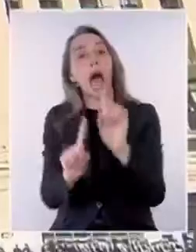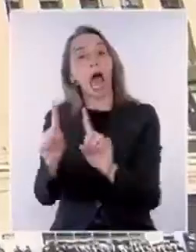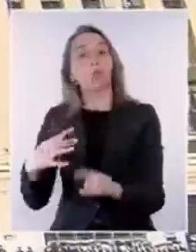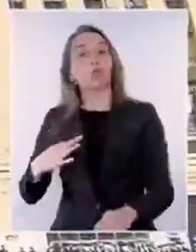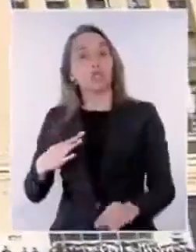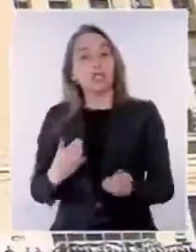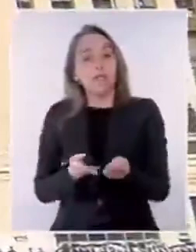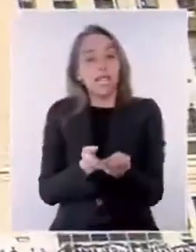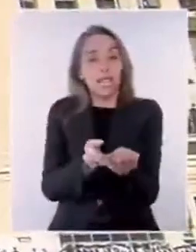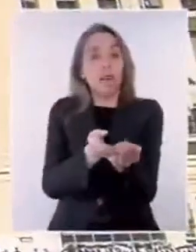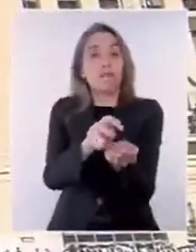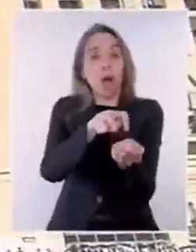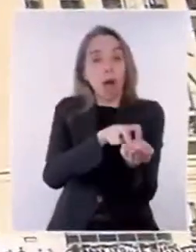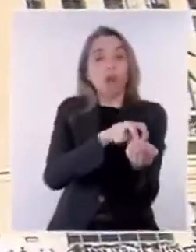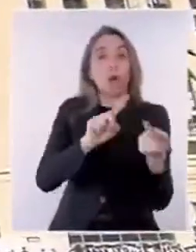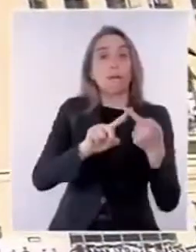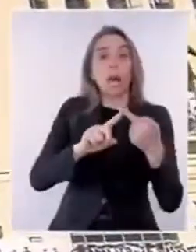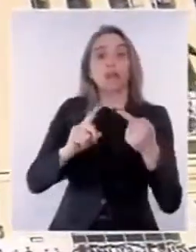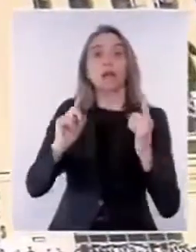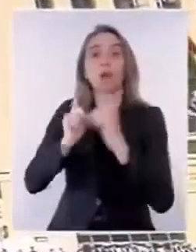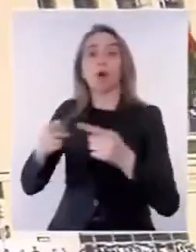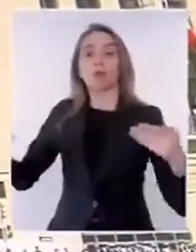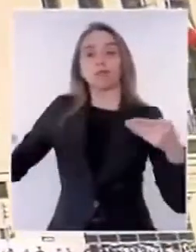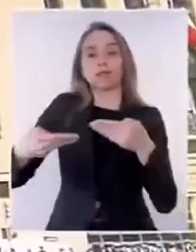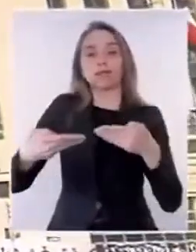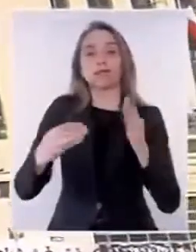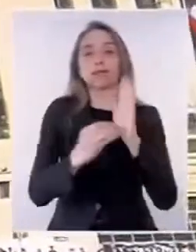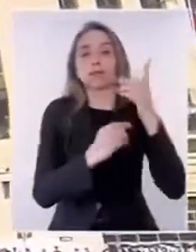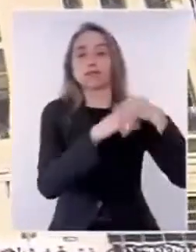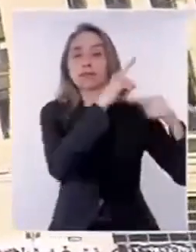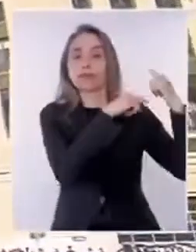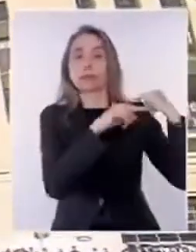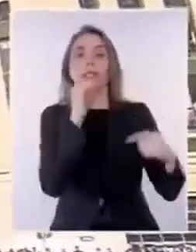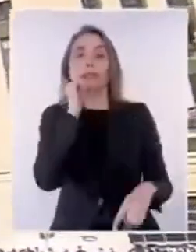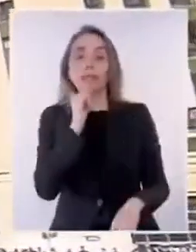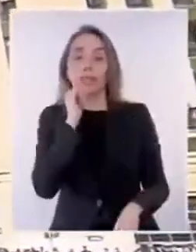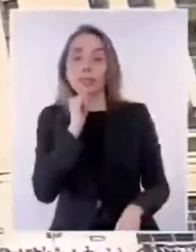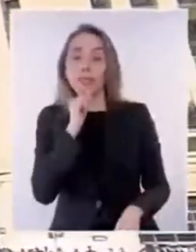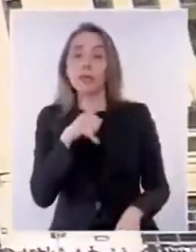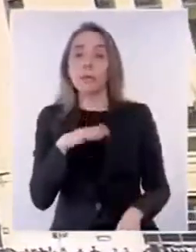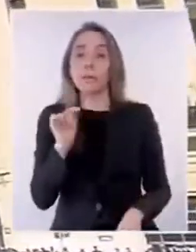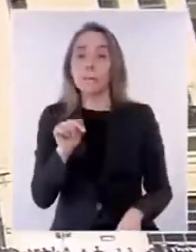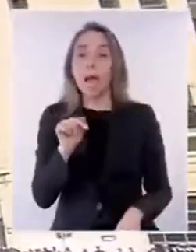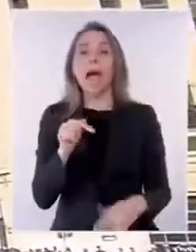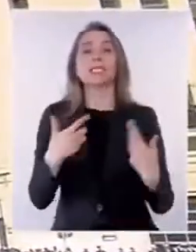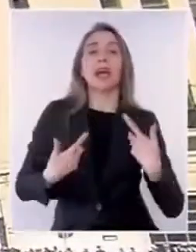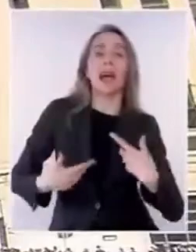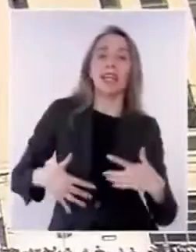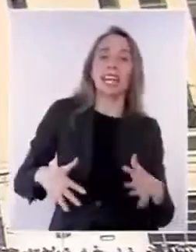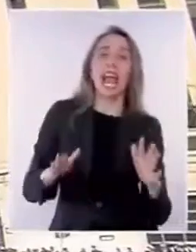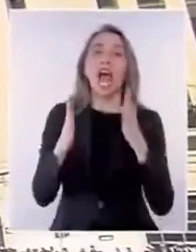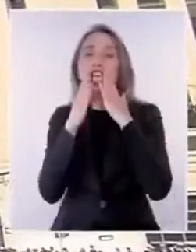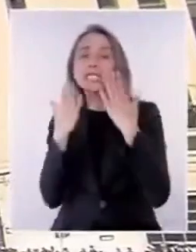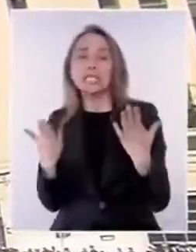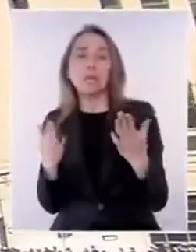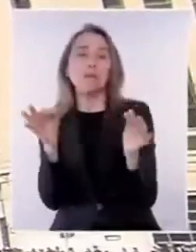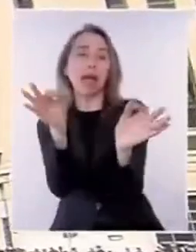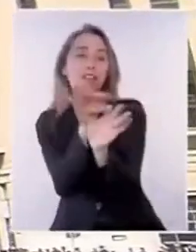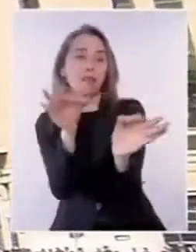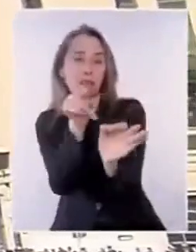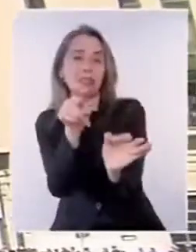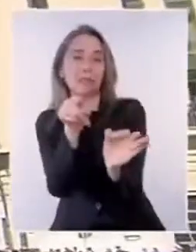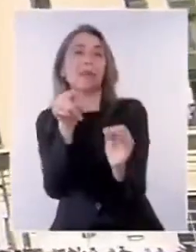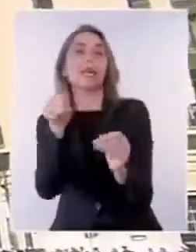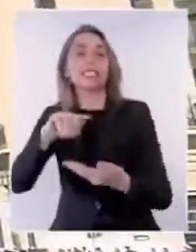que participaron en ese combate legendario en Iquique. Es quizás la parte más distendida, más simpática, si usted quiere, de